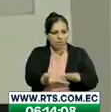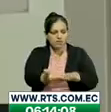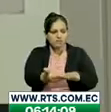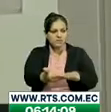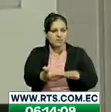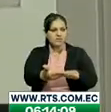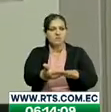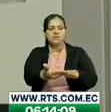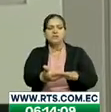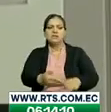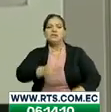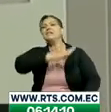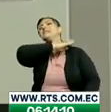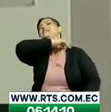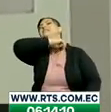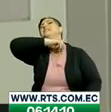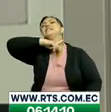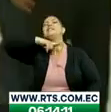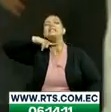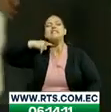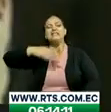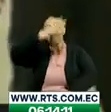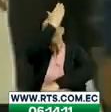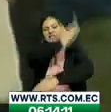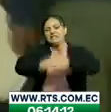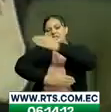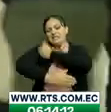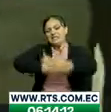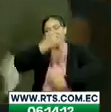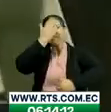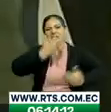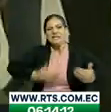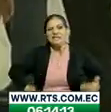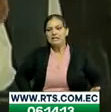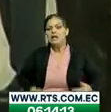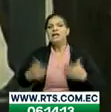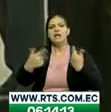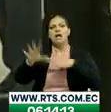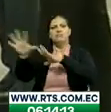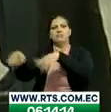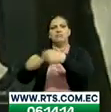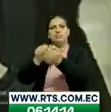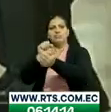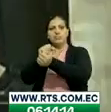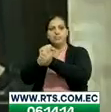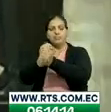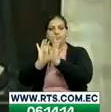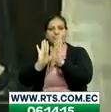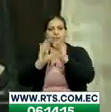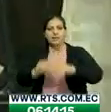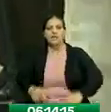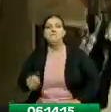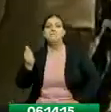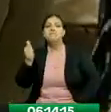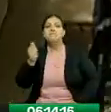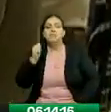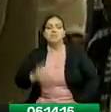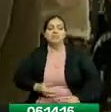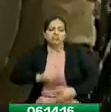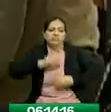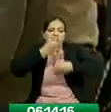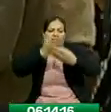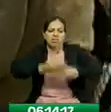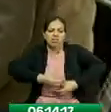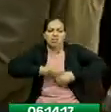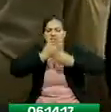juzgamiento. El acto se efectuó en la fiscalía del Albán Boricá. Aquí la detenida habría narrado detalladamente, ante la presencia